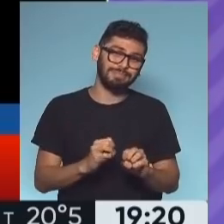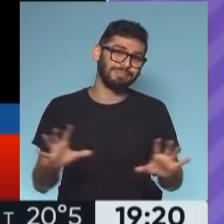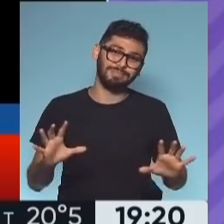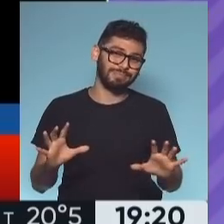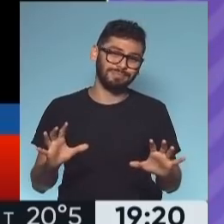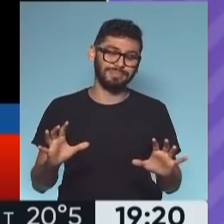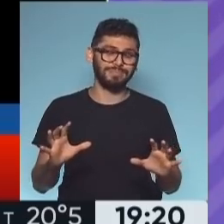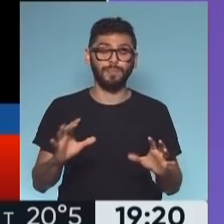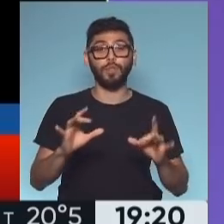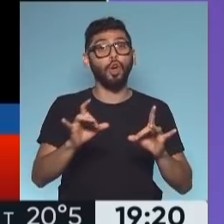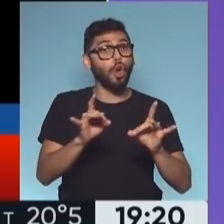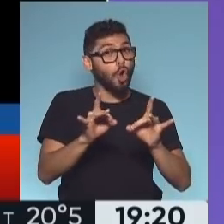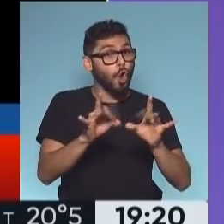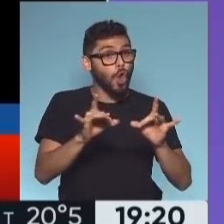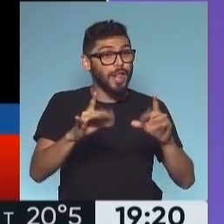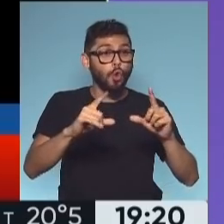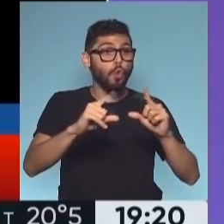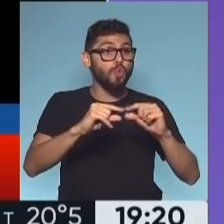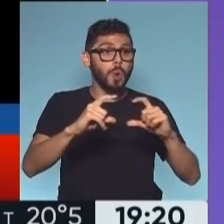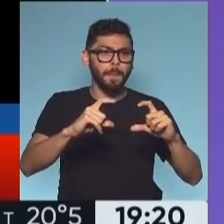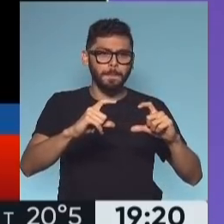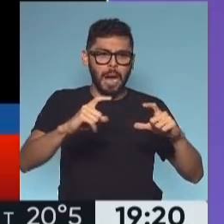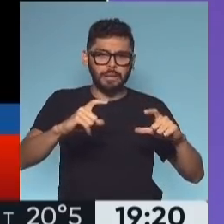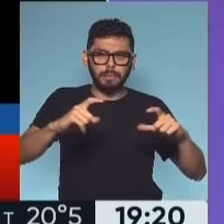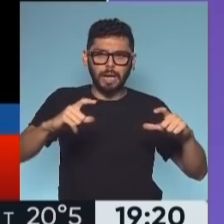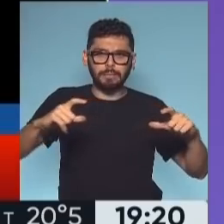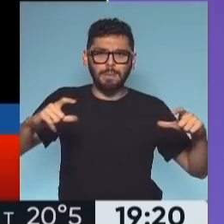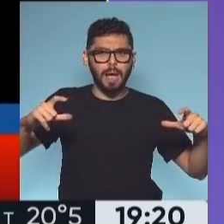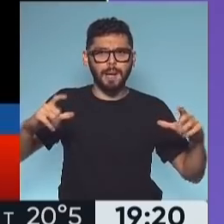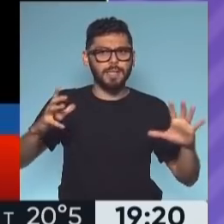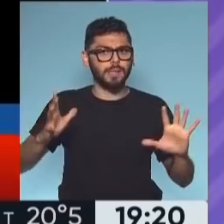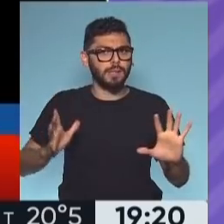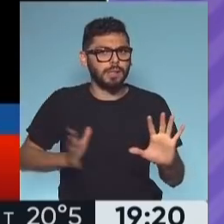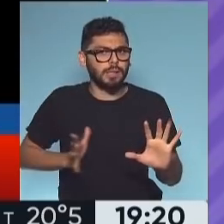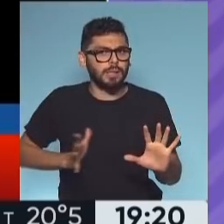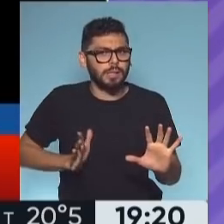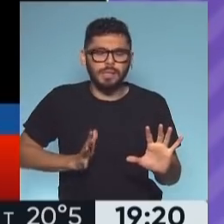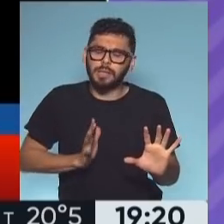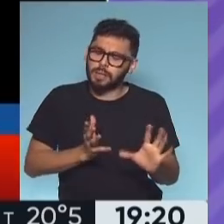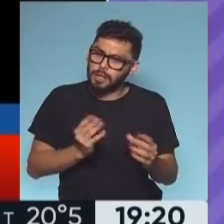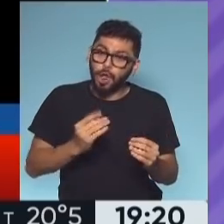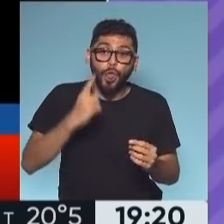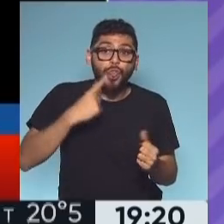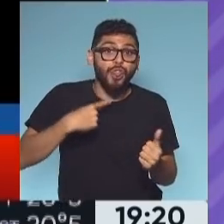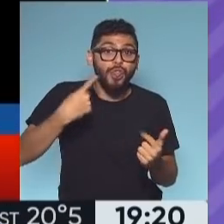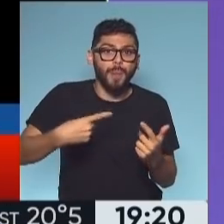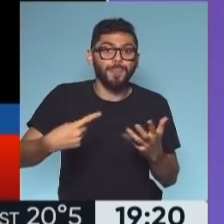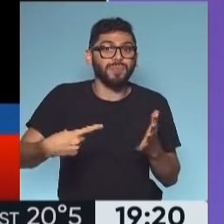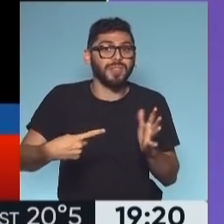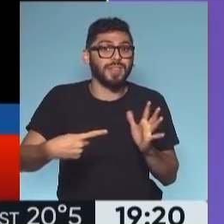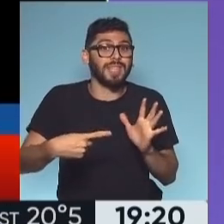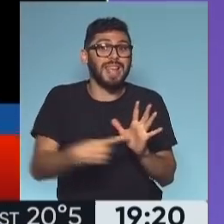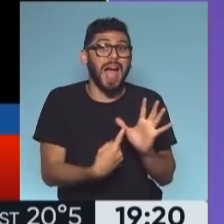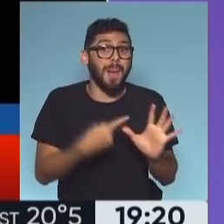de contagios que crece a una velocidad espeluznante día a día. En la ciudad de Buenos Aires ya